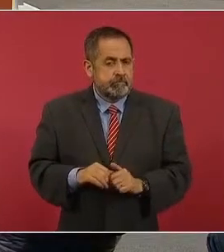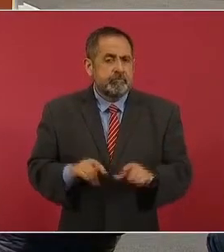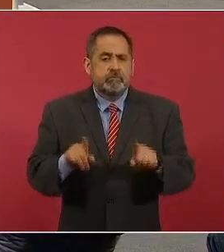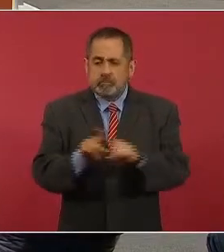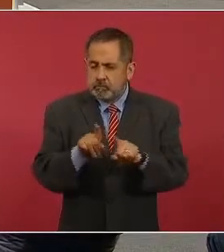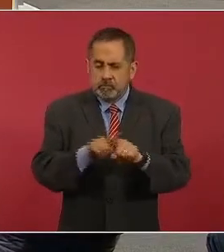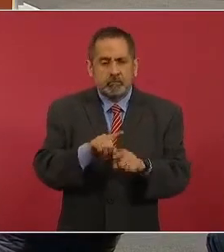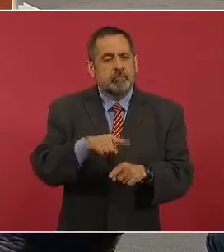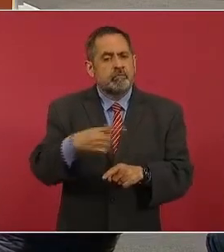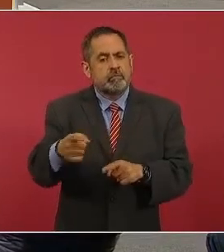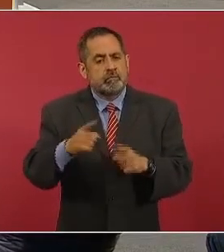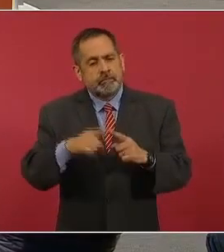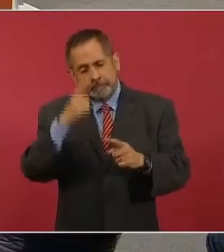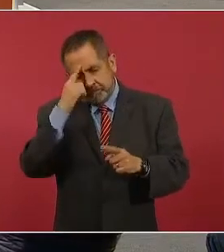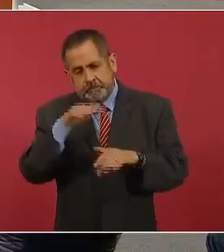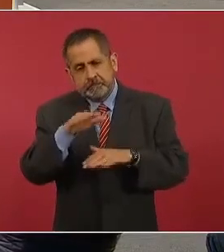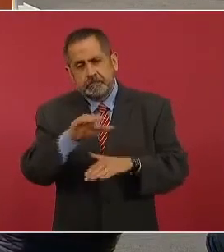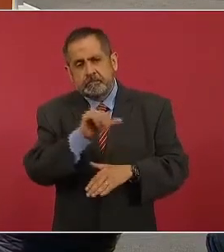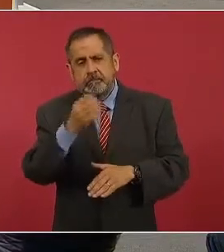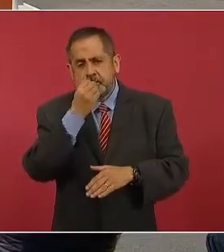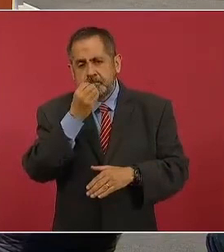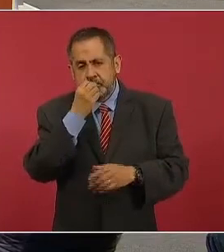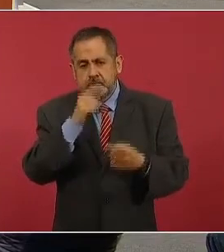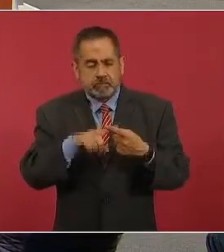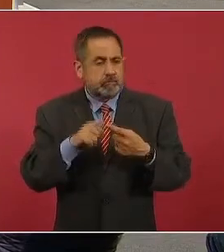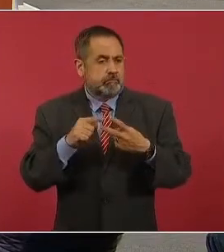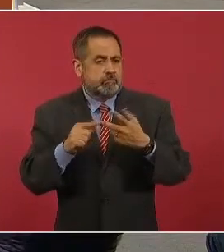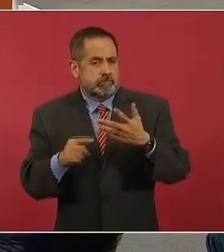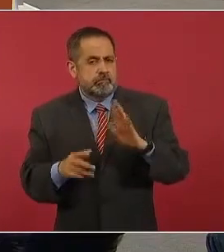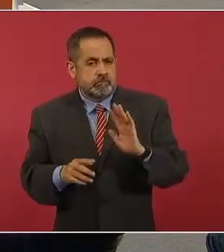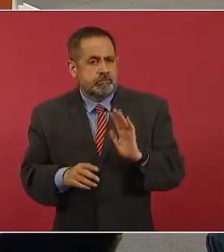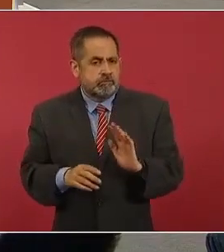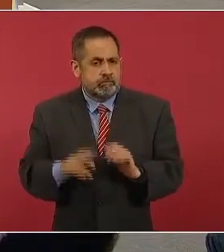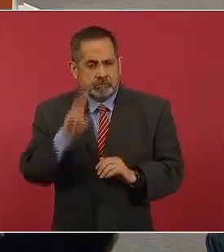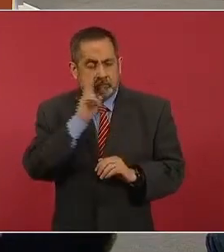en el caso de los alimentos. Si se prolonga